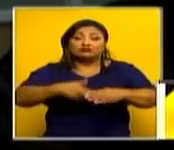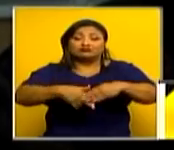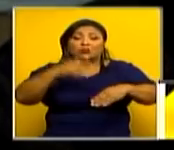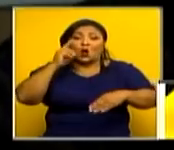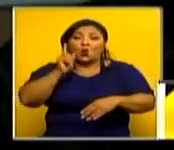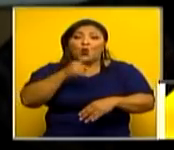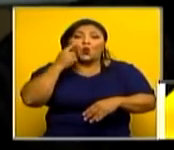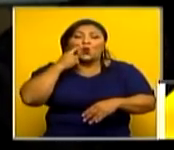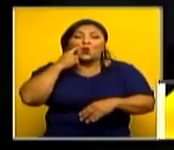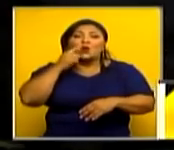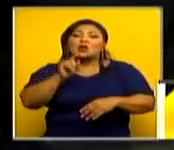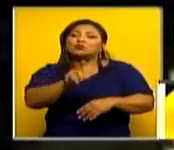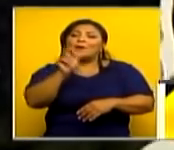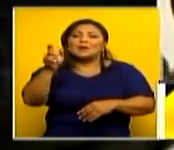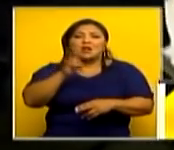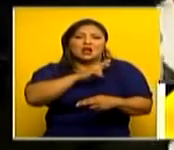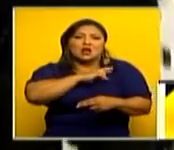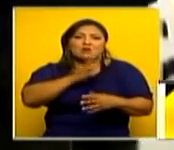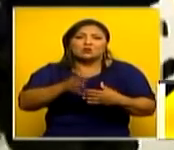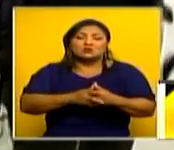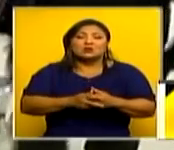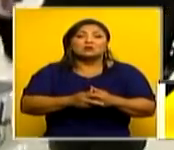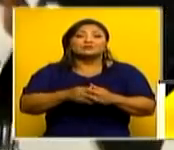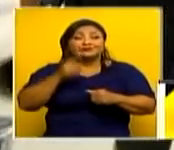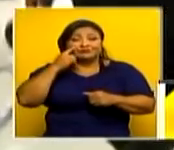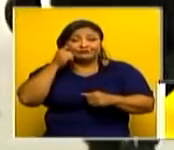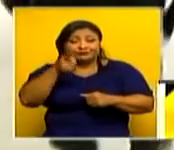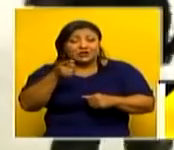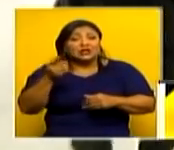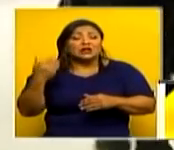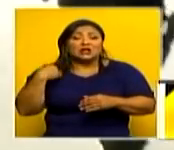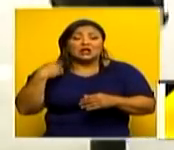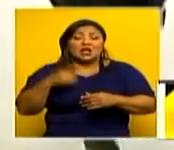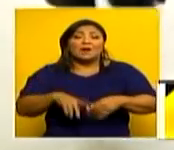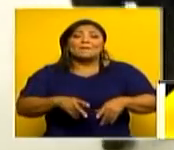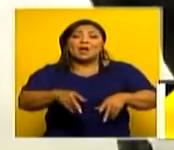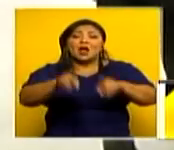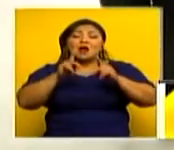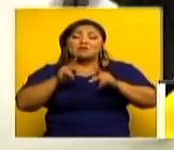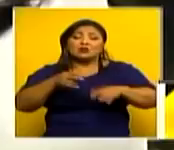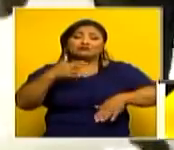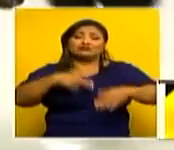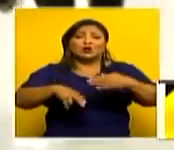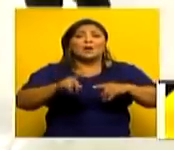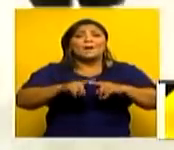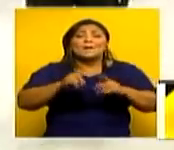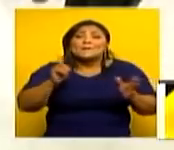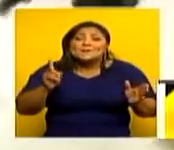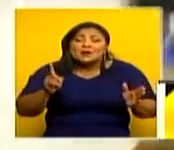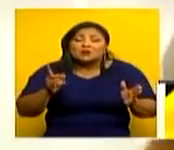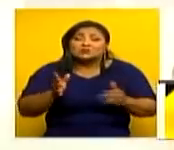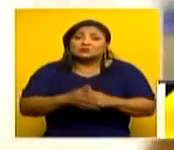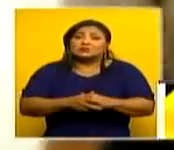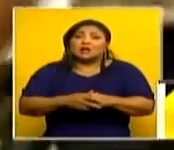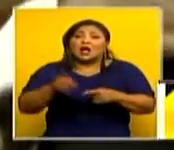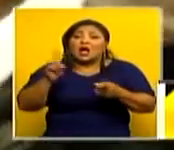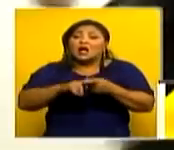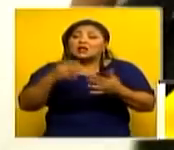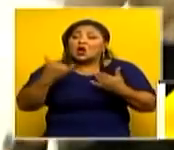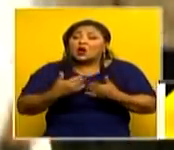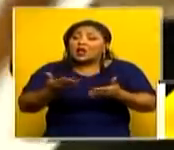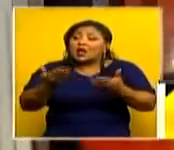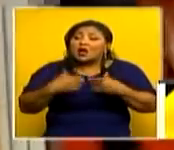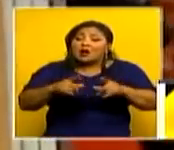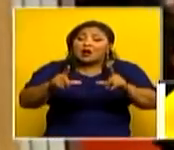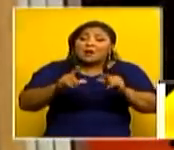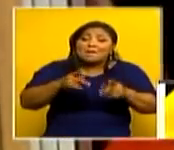que es de dotación de uno de ellos. Ya van a ver que ellos tienen permiso de tenencia de armas, pero hasta el momento no nos han mostrado el permiso de tenencia